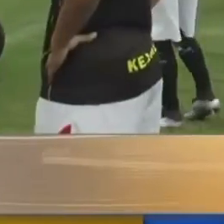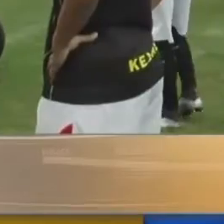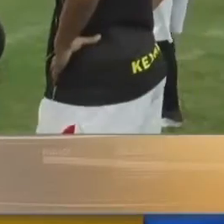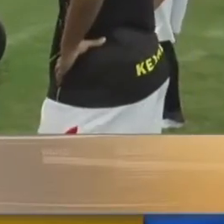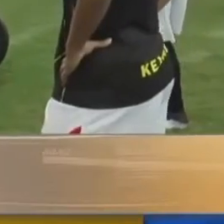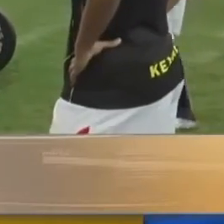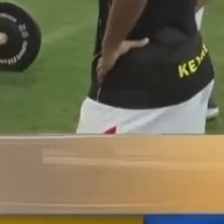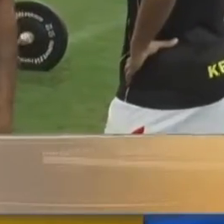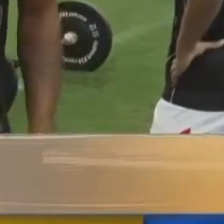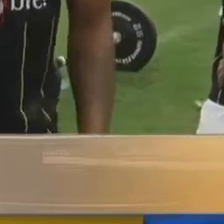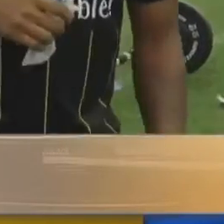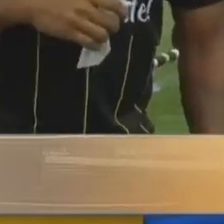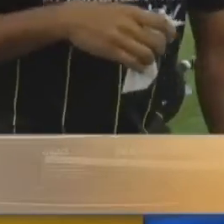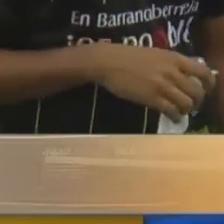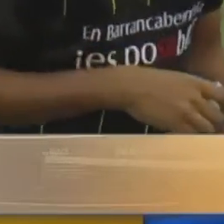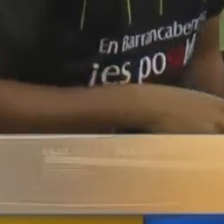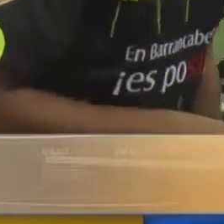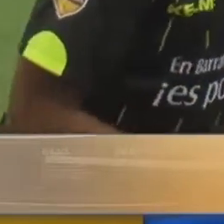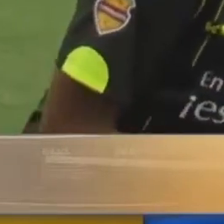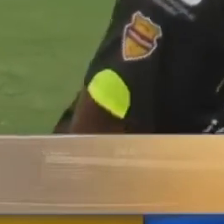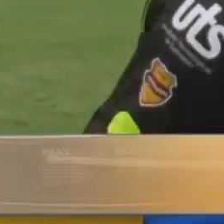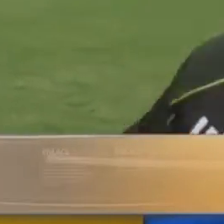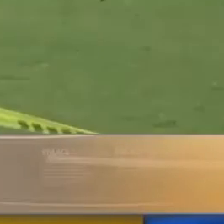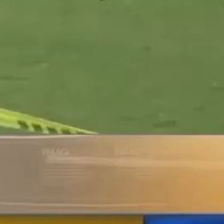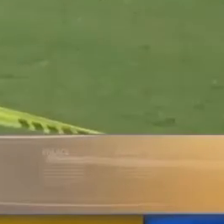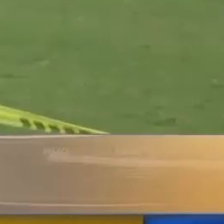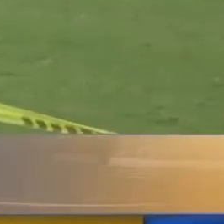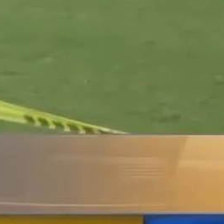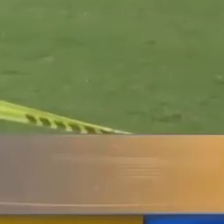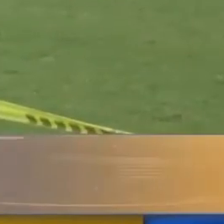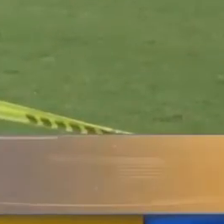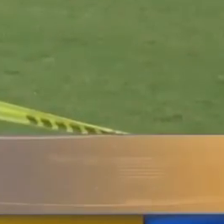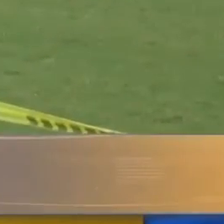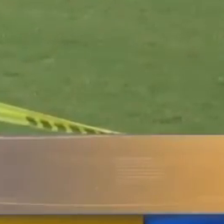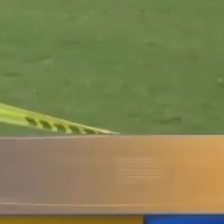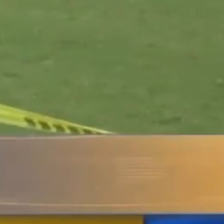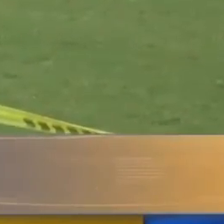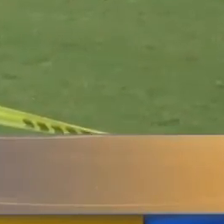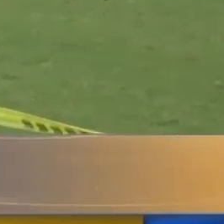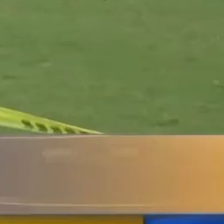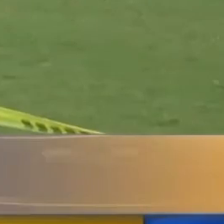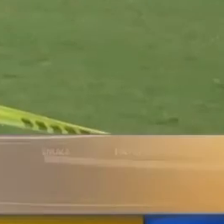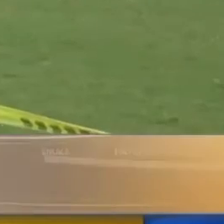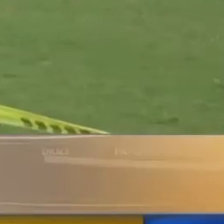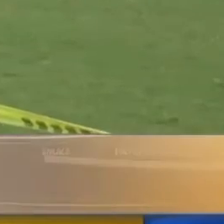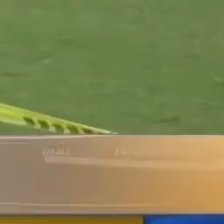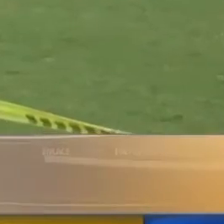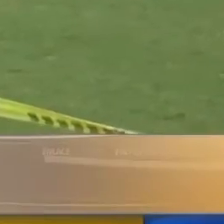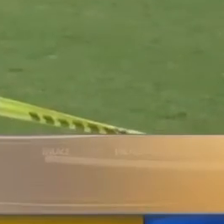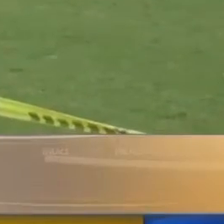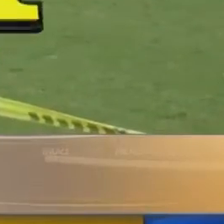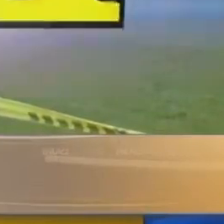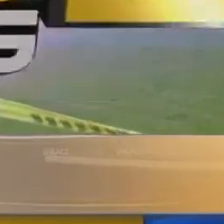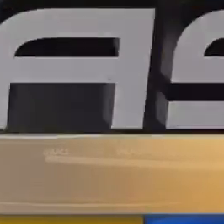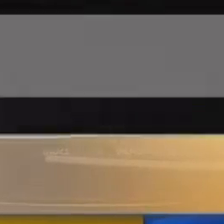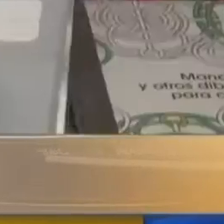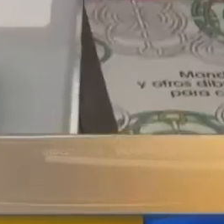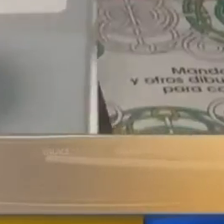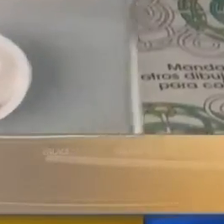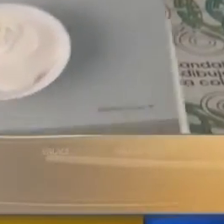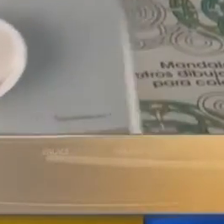entrenamientos, previos al encuentro de la fecha 13 de la Liga Águila 2 2016. El lunes 19 de septiembre cerrará la jornada visitando a